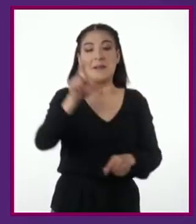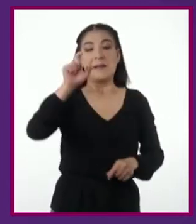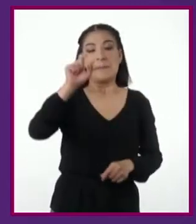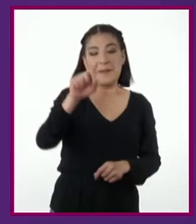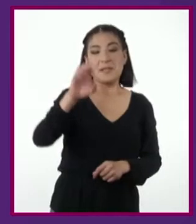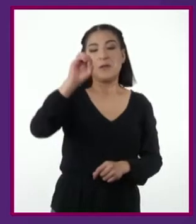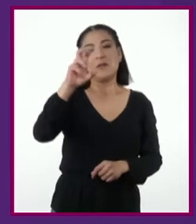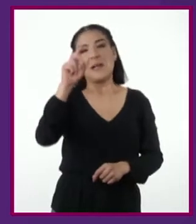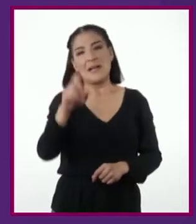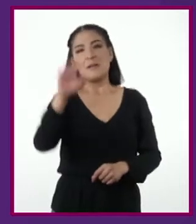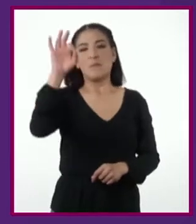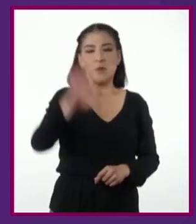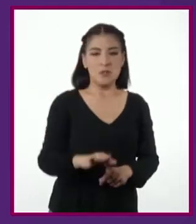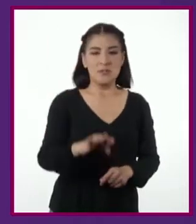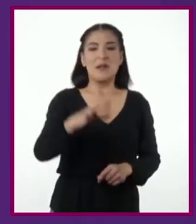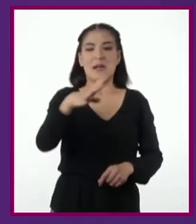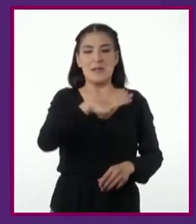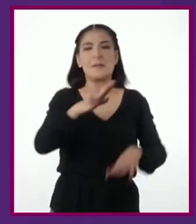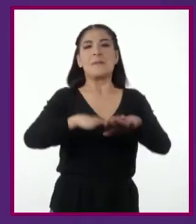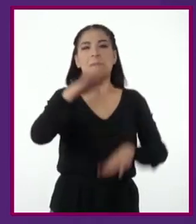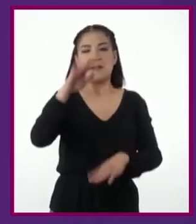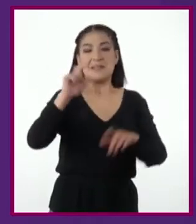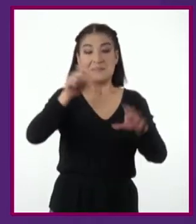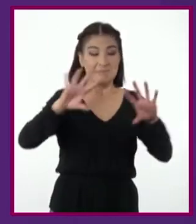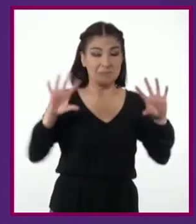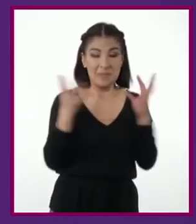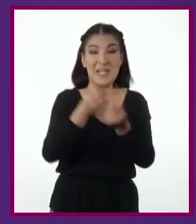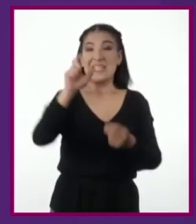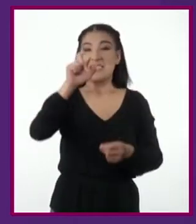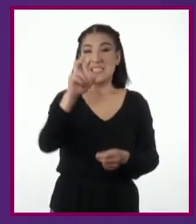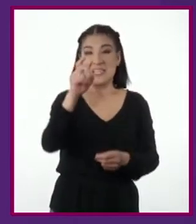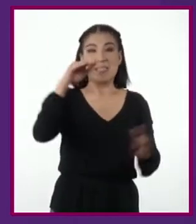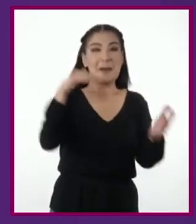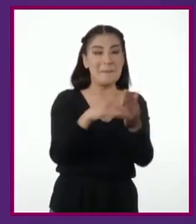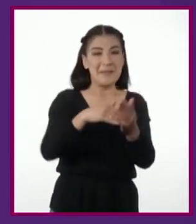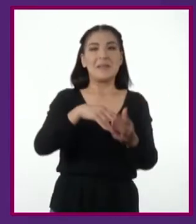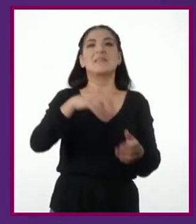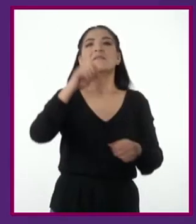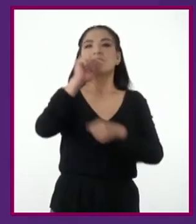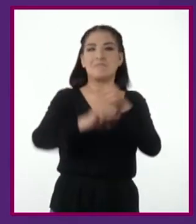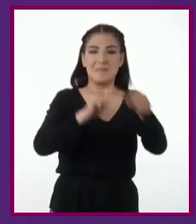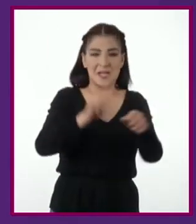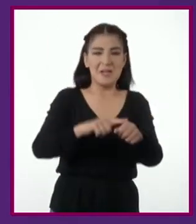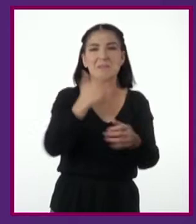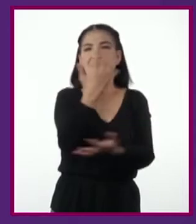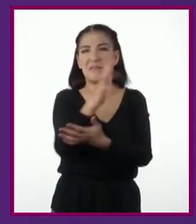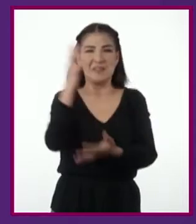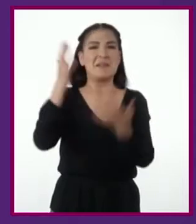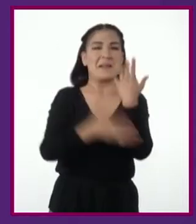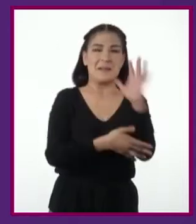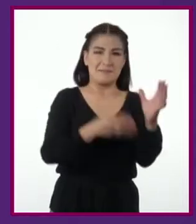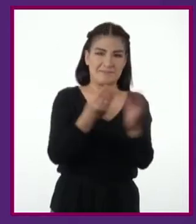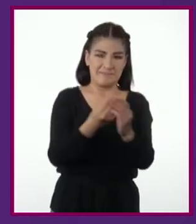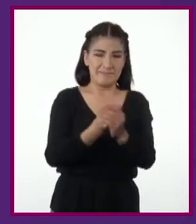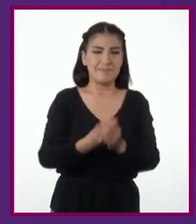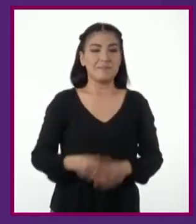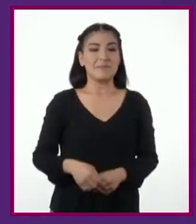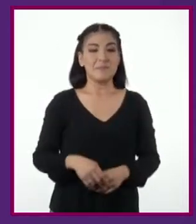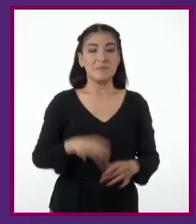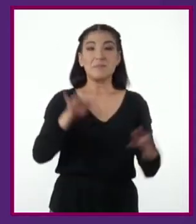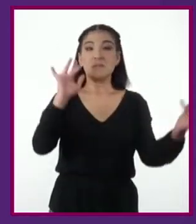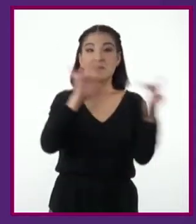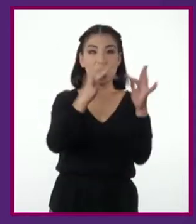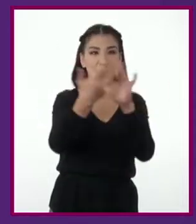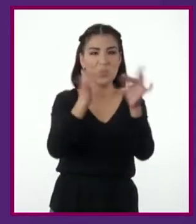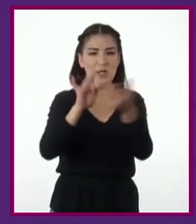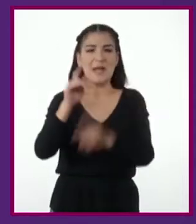de endemismo, de un total de 30,000 especies. Dice, el contacto milenario de las